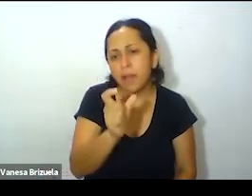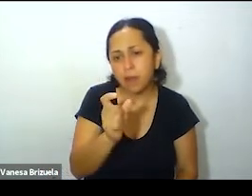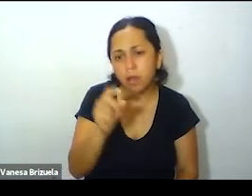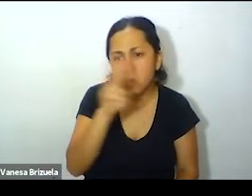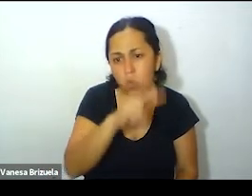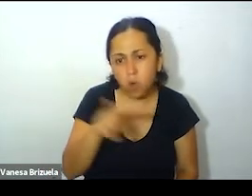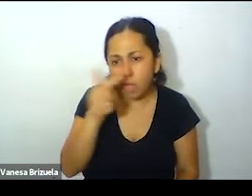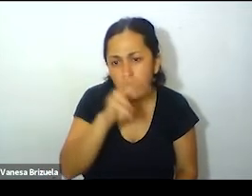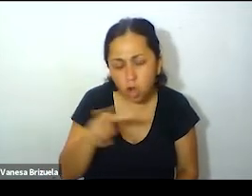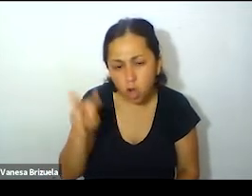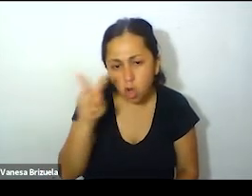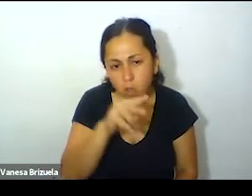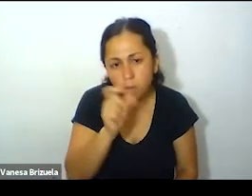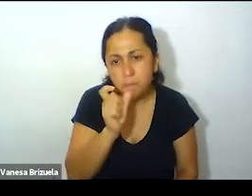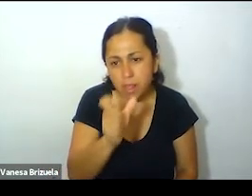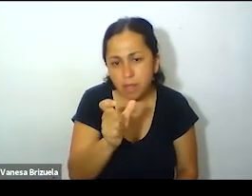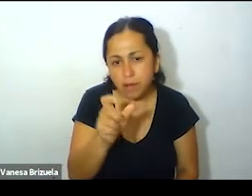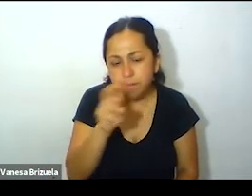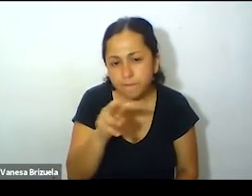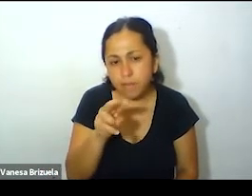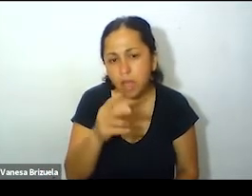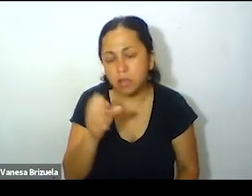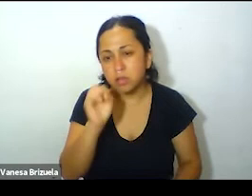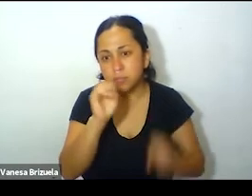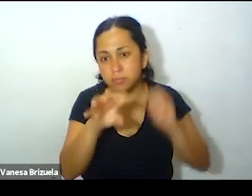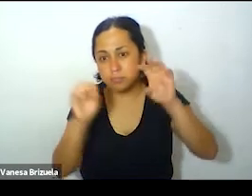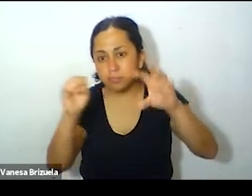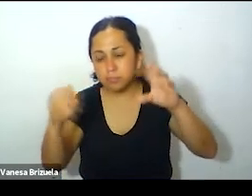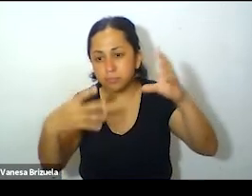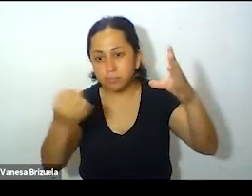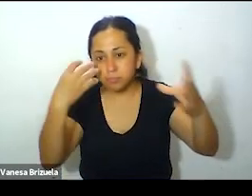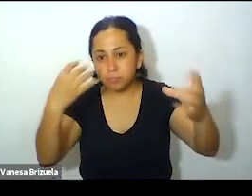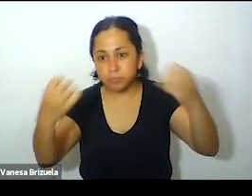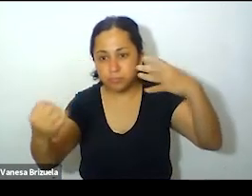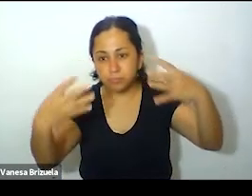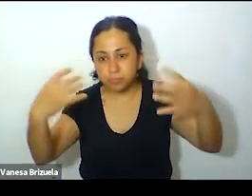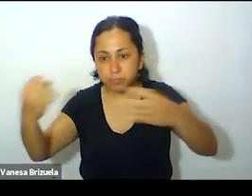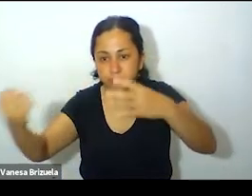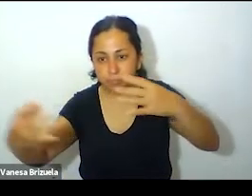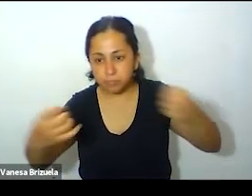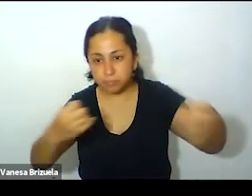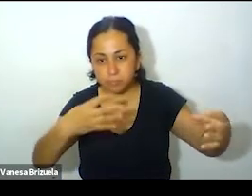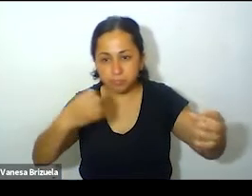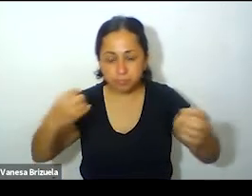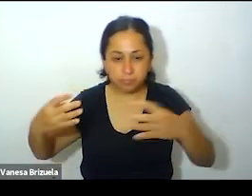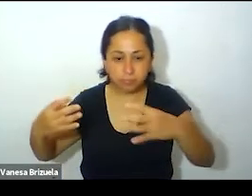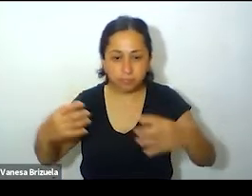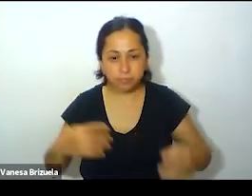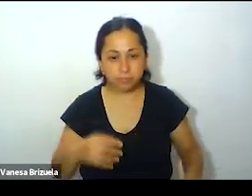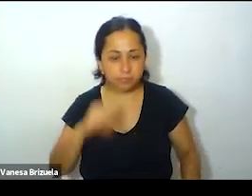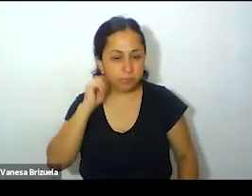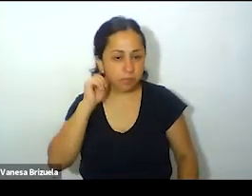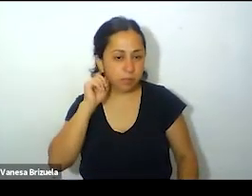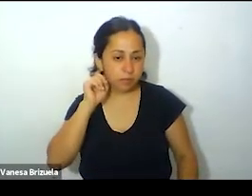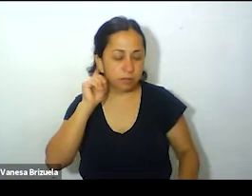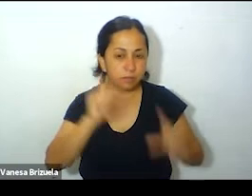muchas plantillas. Esta es una de las opciones para empezar a trabajar y todas tienen diferentes formatos. Entonces, sí, se dan cuenta que